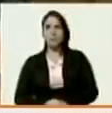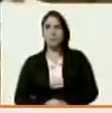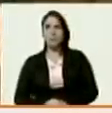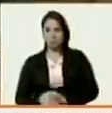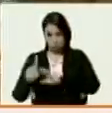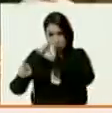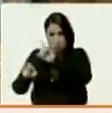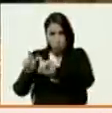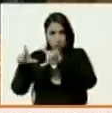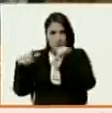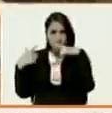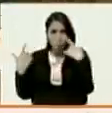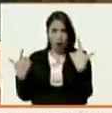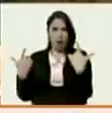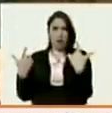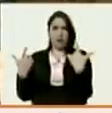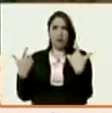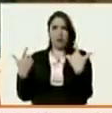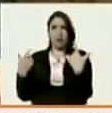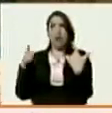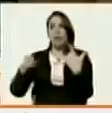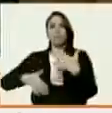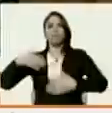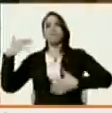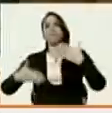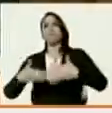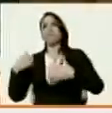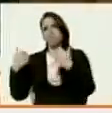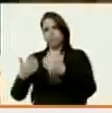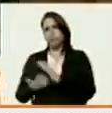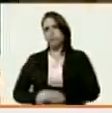Pregunten, eso es, no sé, es valiente de un día para otro, ¿verdad, Carlos?